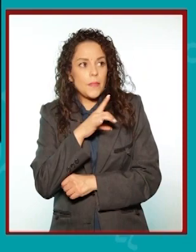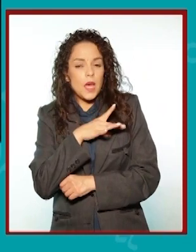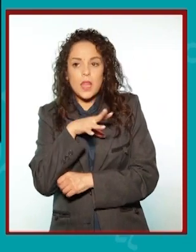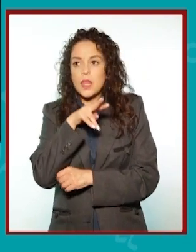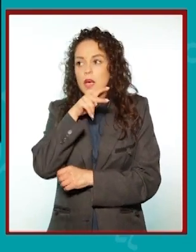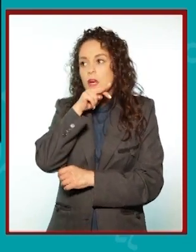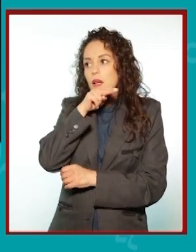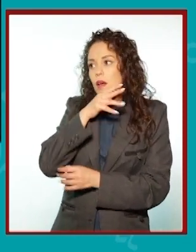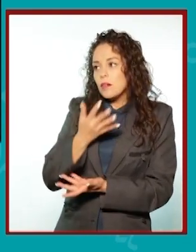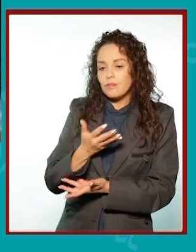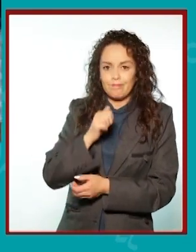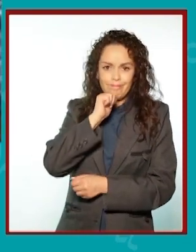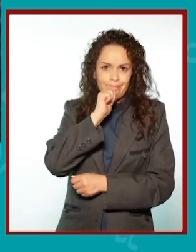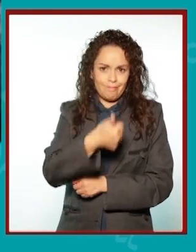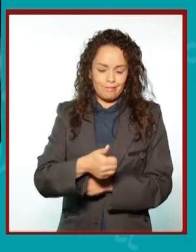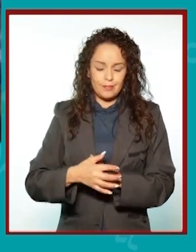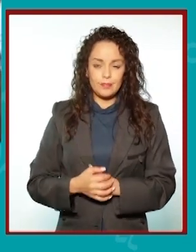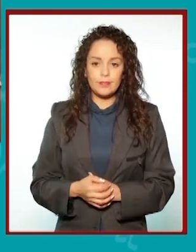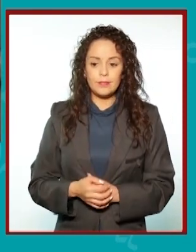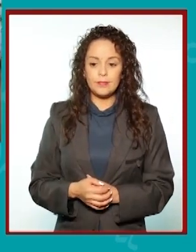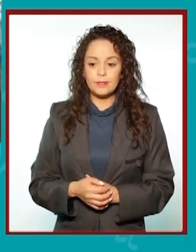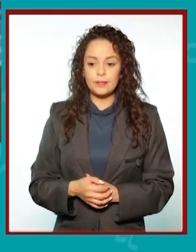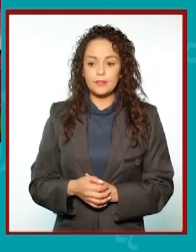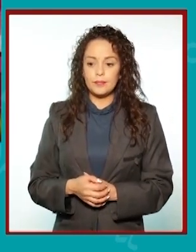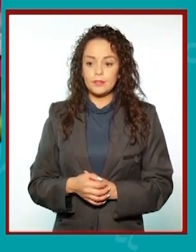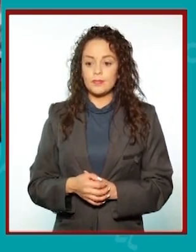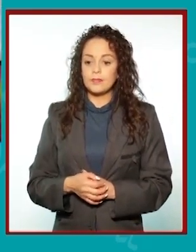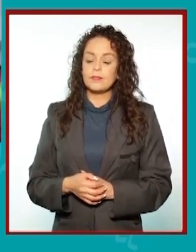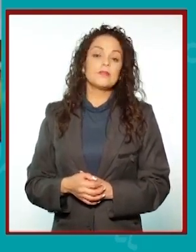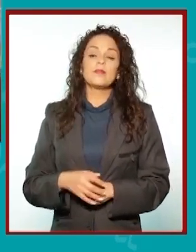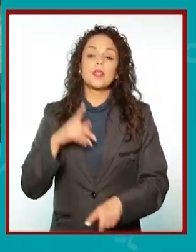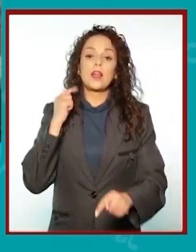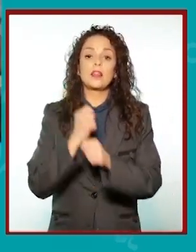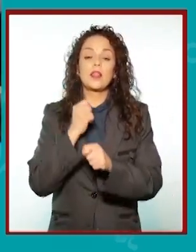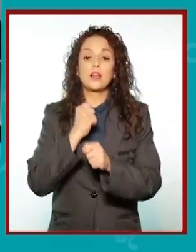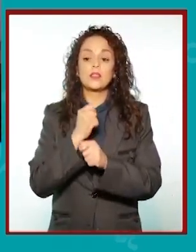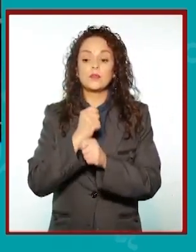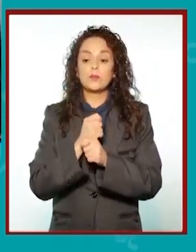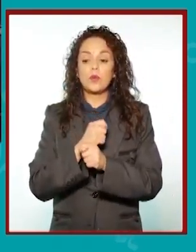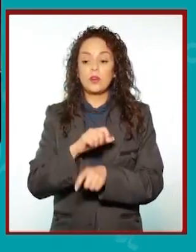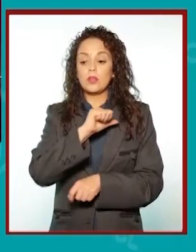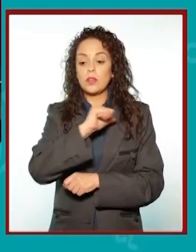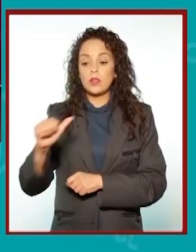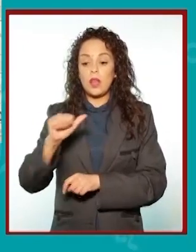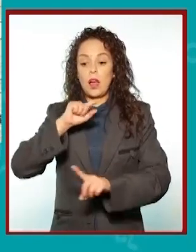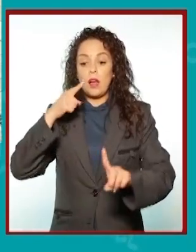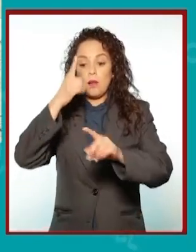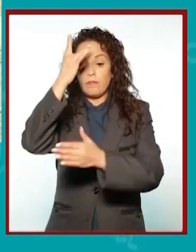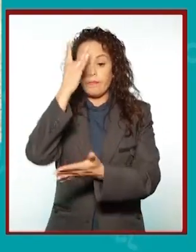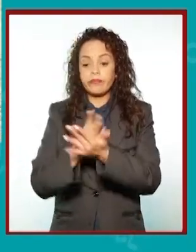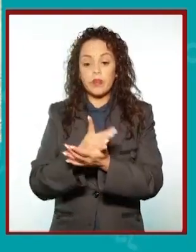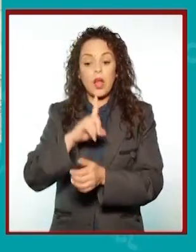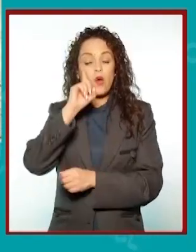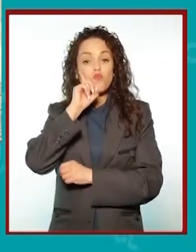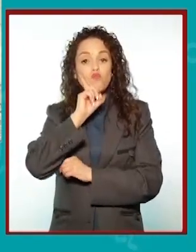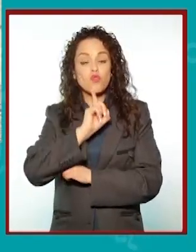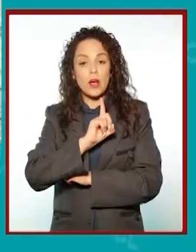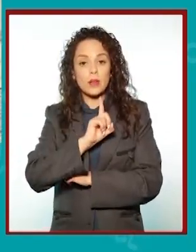potencial sin vivir con el miedo. En el caso concreto de